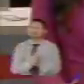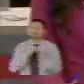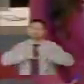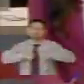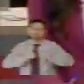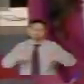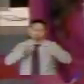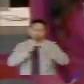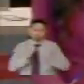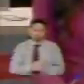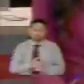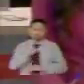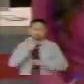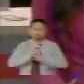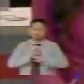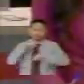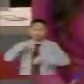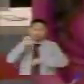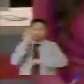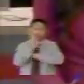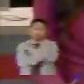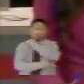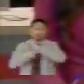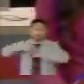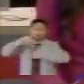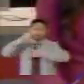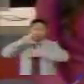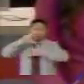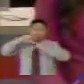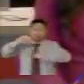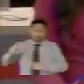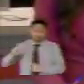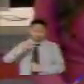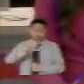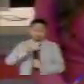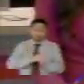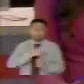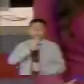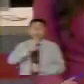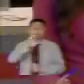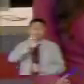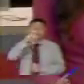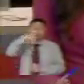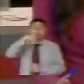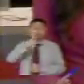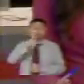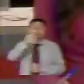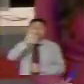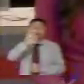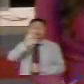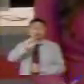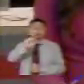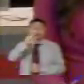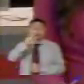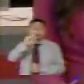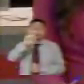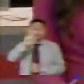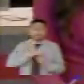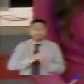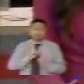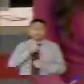Vamos con más información. Ecuador es el primer país en Latinoamérica en recibir el medicamento antiviral que ayuda a la recuperación de pacientes con COVID.